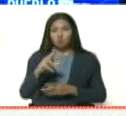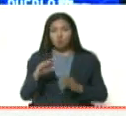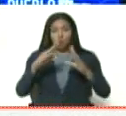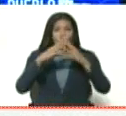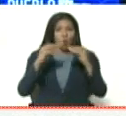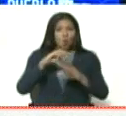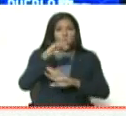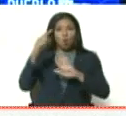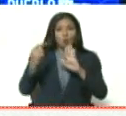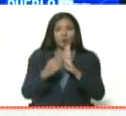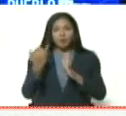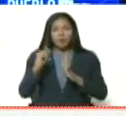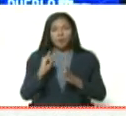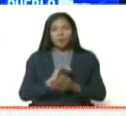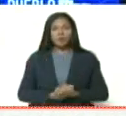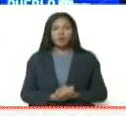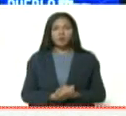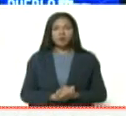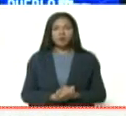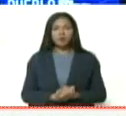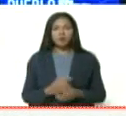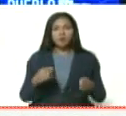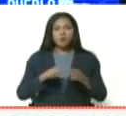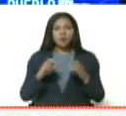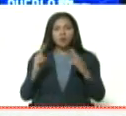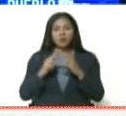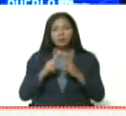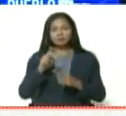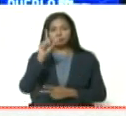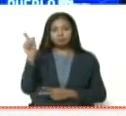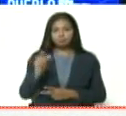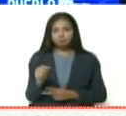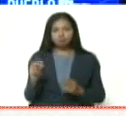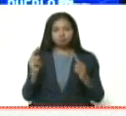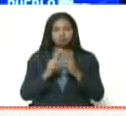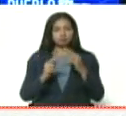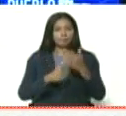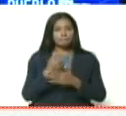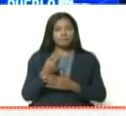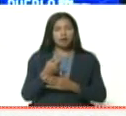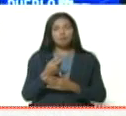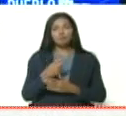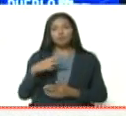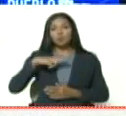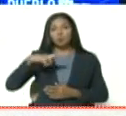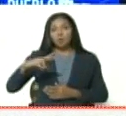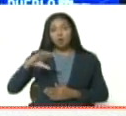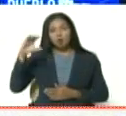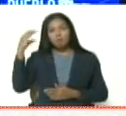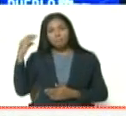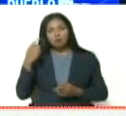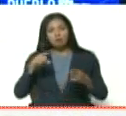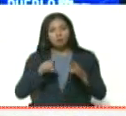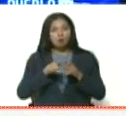Todos conocen a alguien italiano, portugués, español, colombiano.